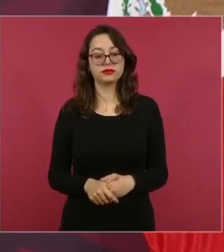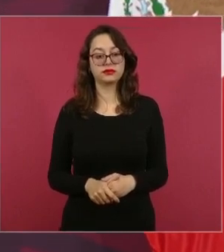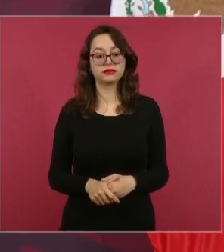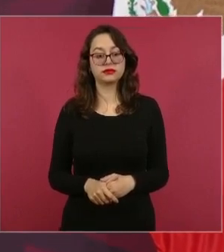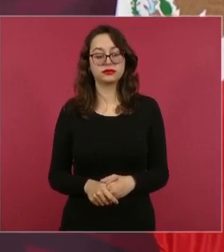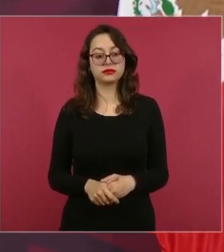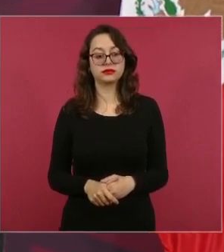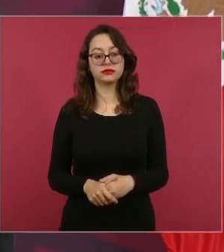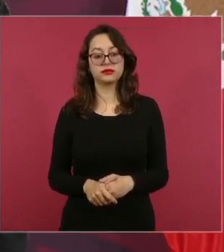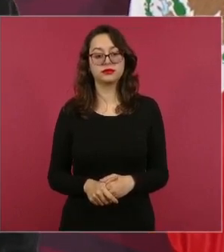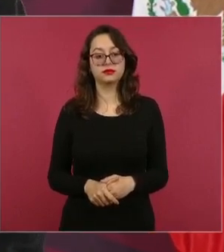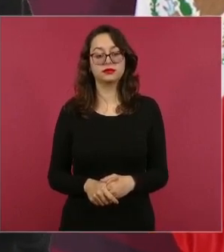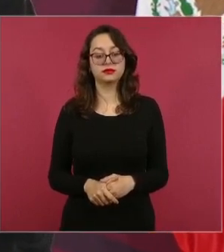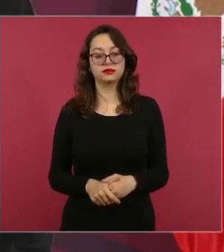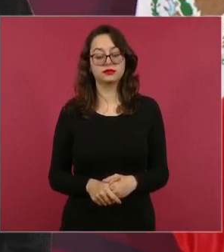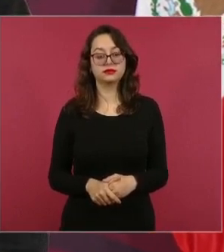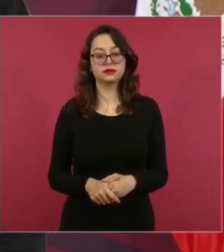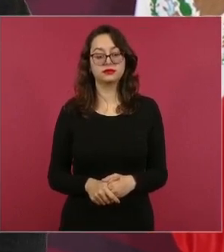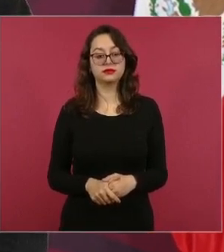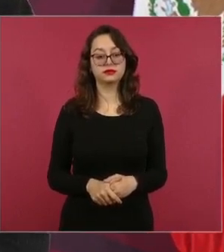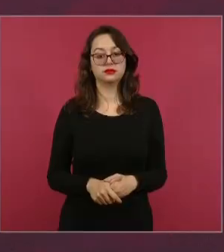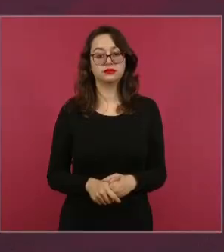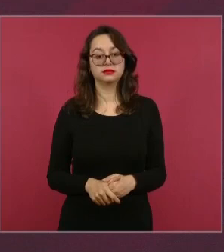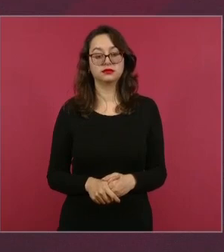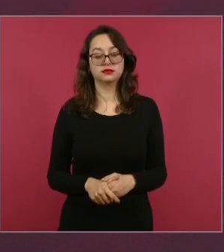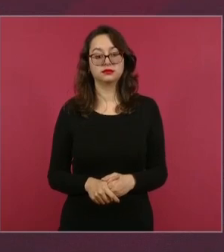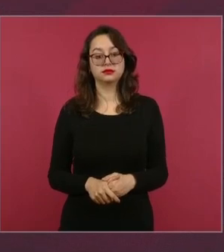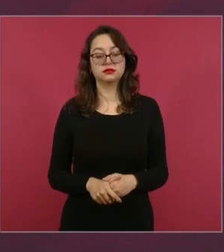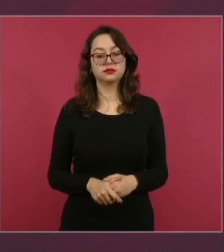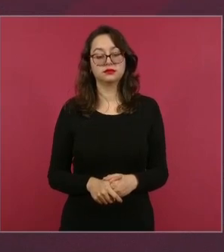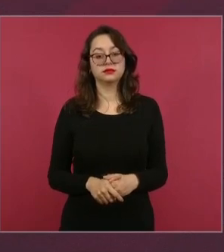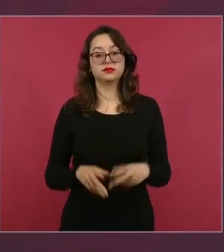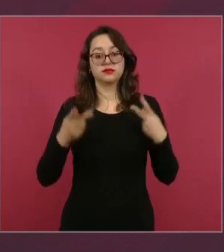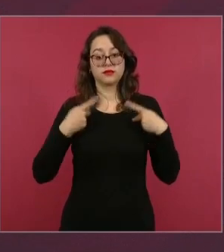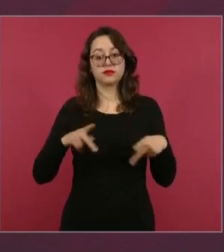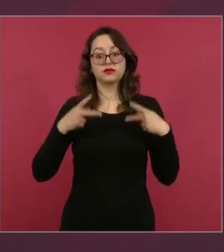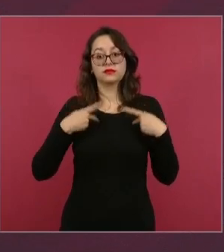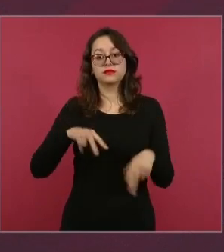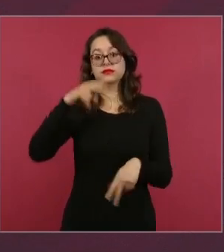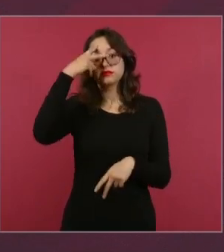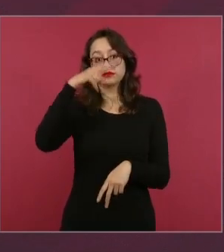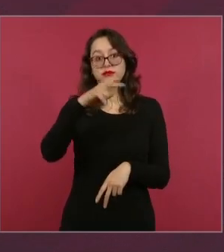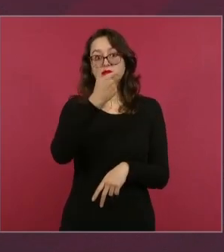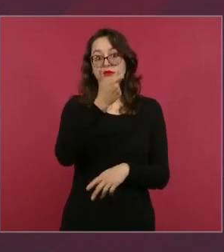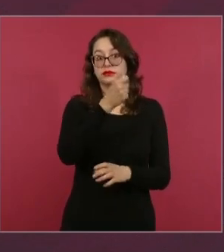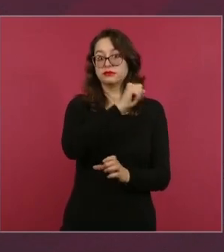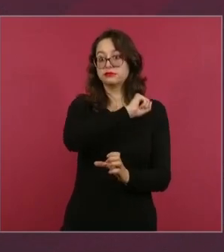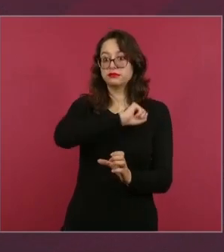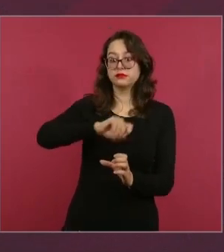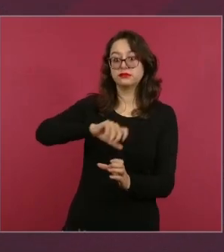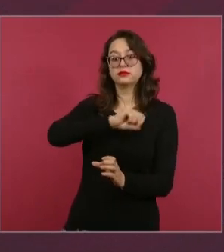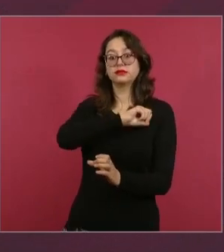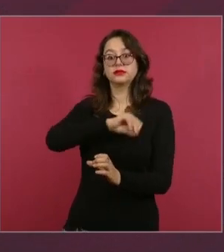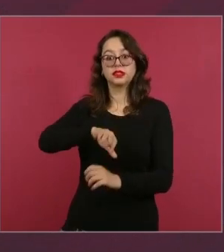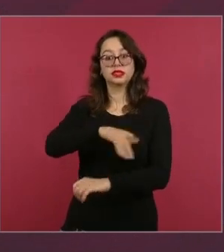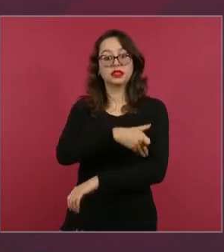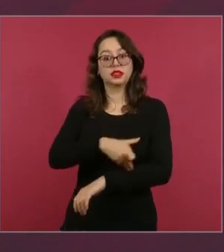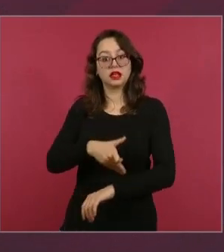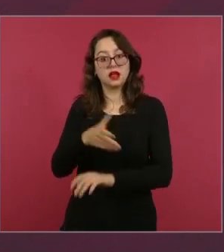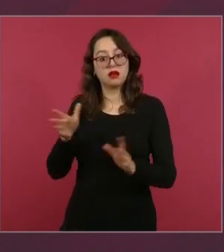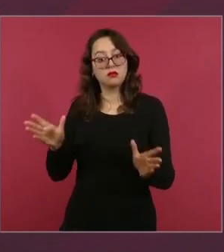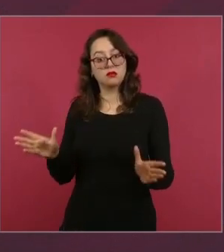este lo que envían los mexicanos migrantes a sus